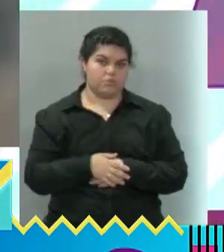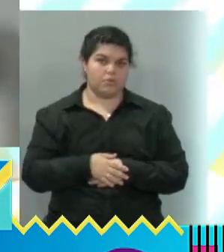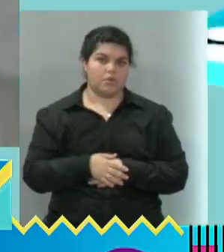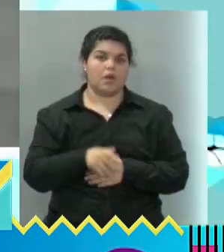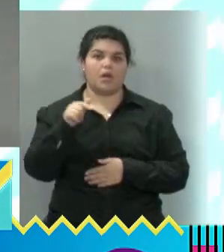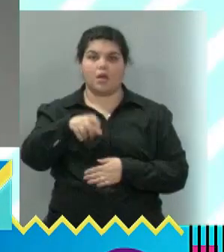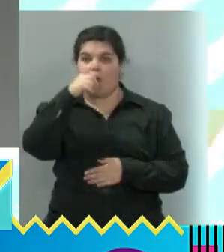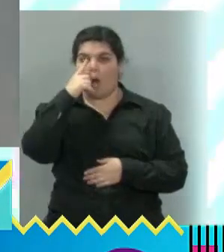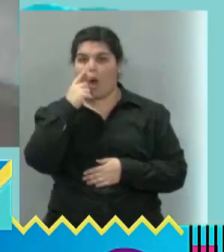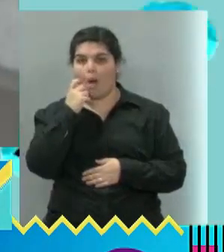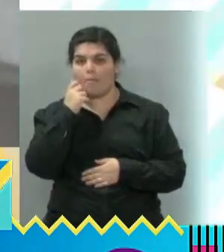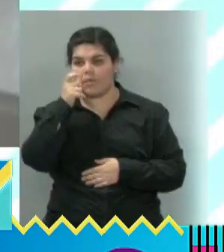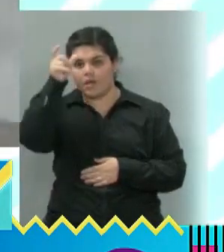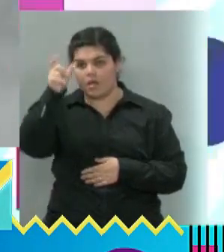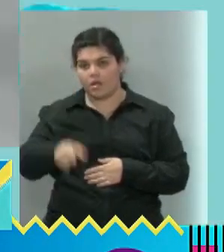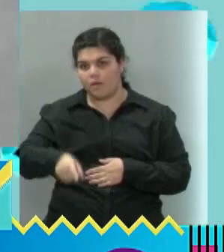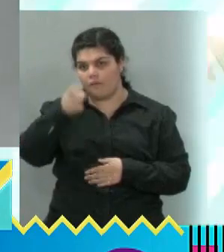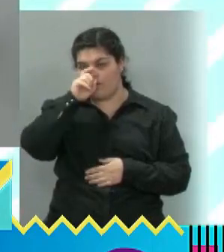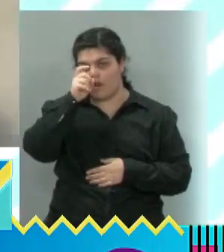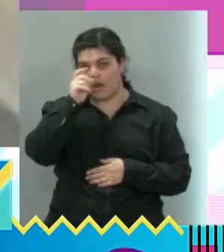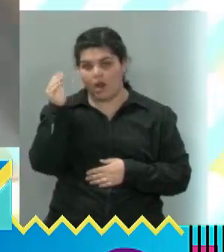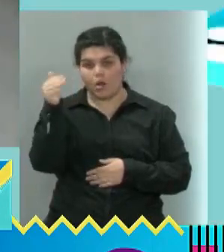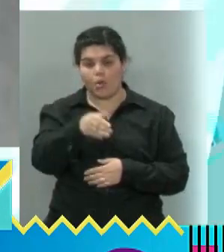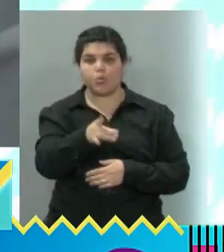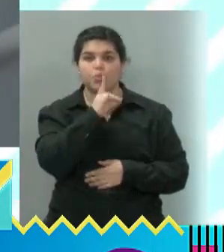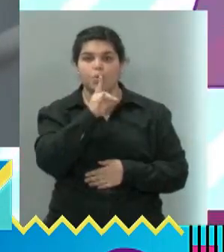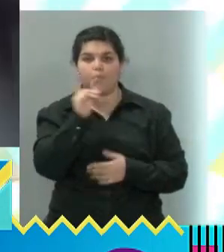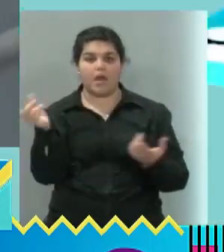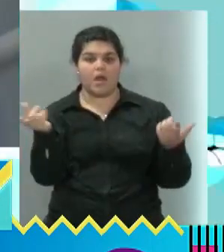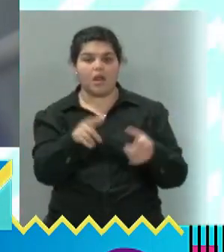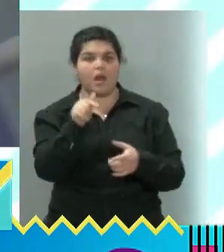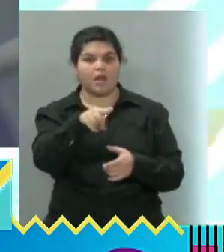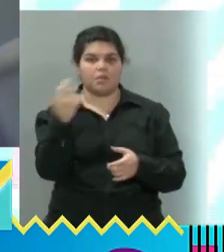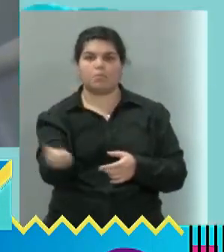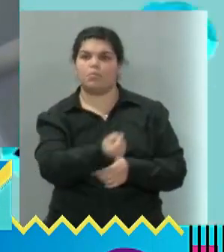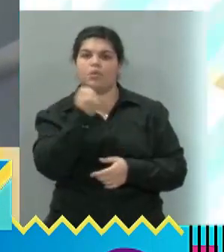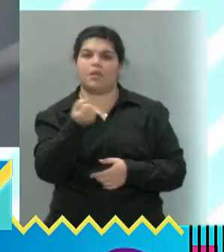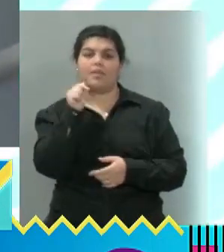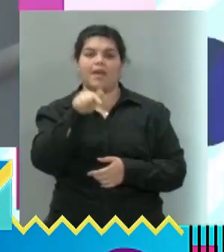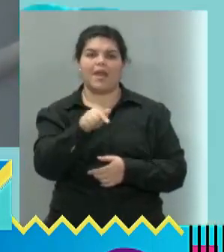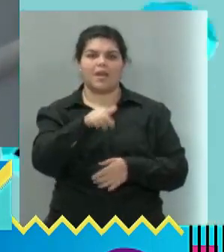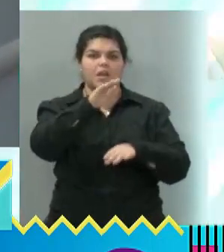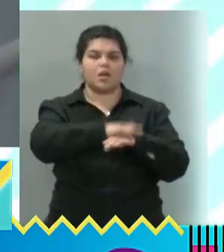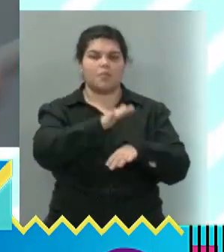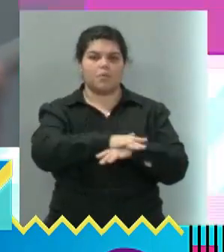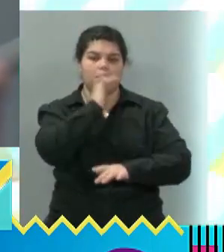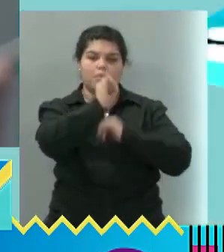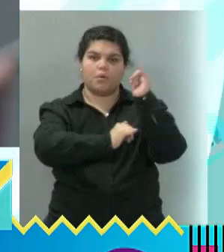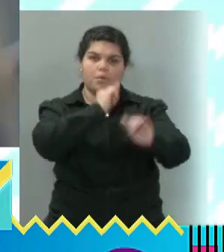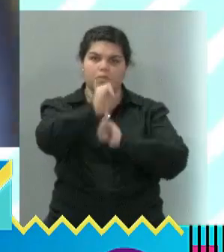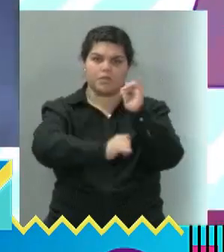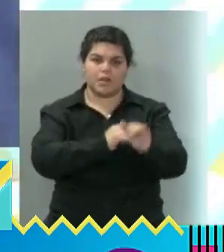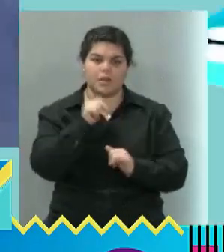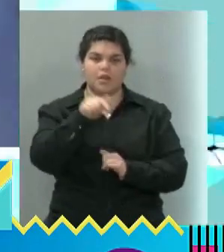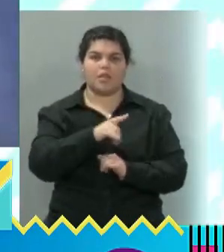Belgrano, la figura de Belgrano en el Congreso de Tucumán va a ser muy importante porque va a plantear la posibilidad